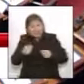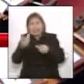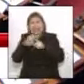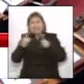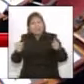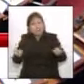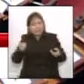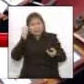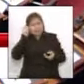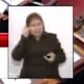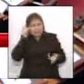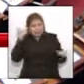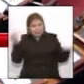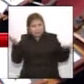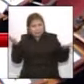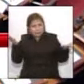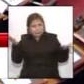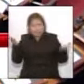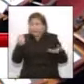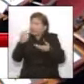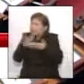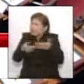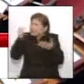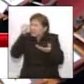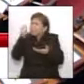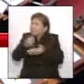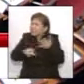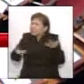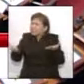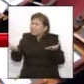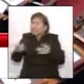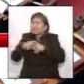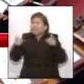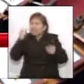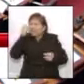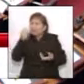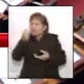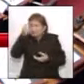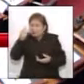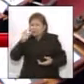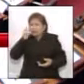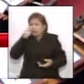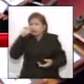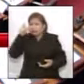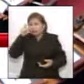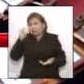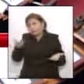diferencia hay? No entiendo. ¿Qué diferencia hay? O sea, ¿qué diferencia hay?